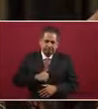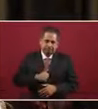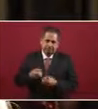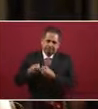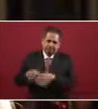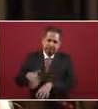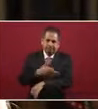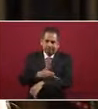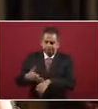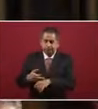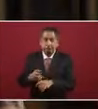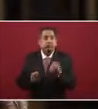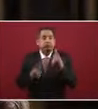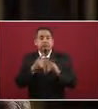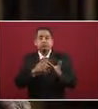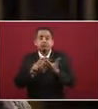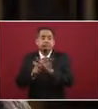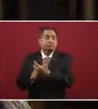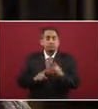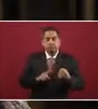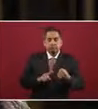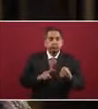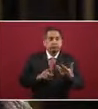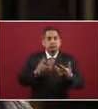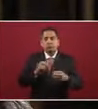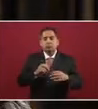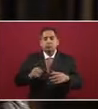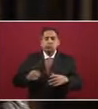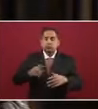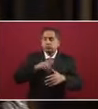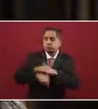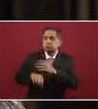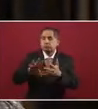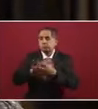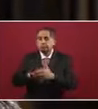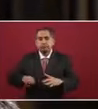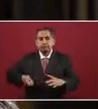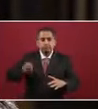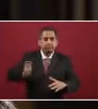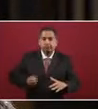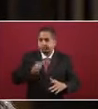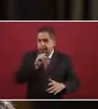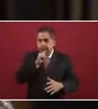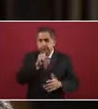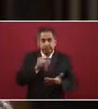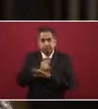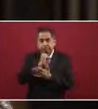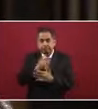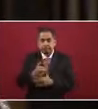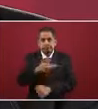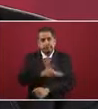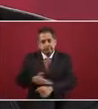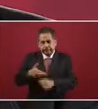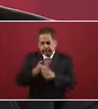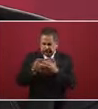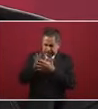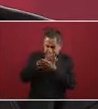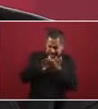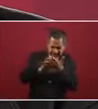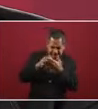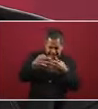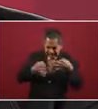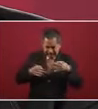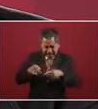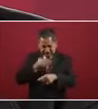presos, tienen más de 8 o 10 años que sin sentencia todavía están presos, con procesos turbios. En